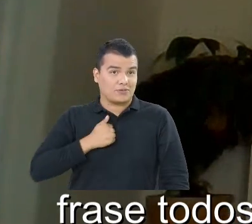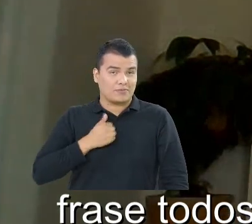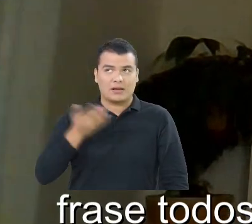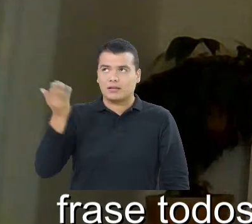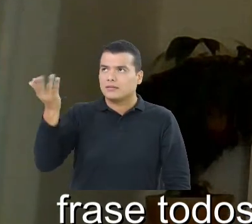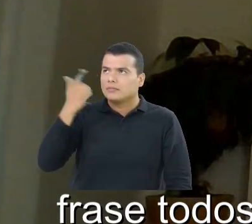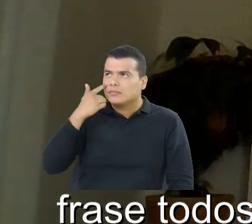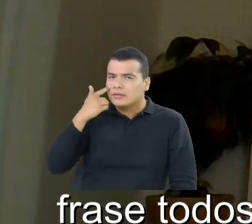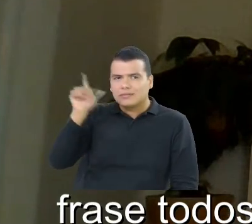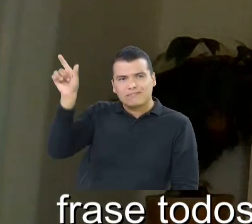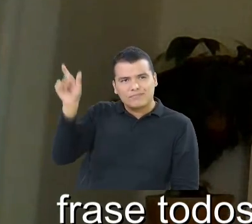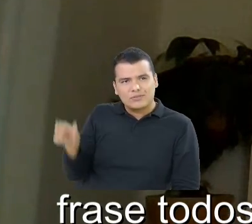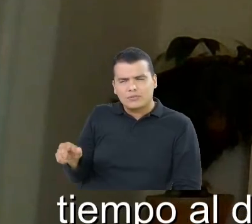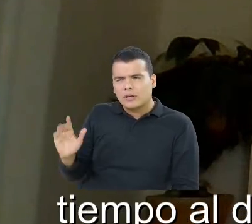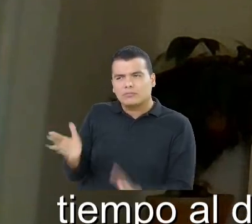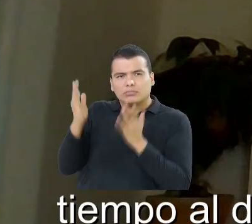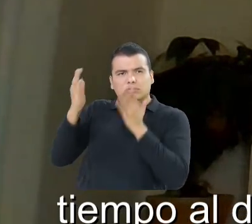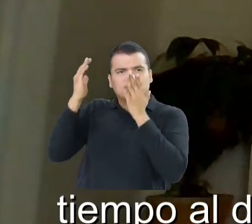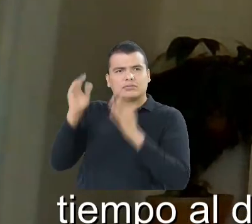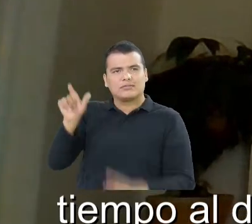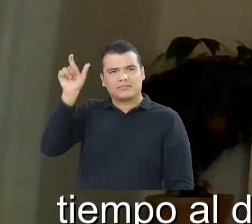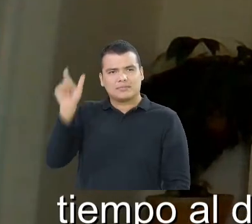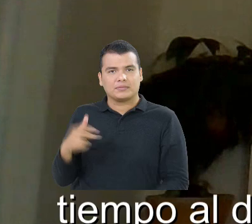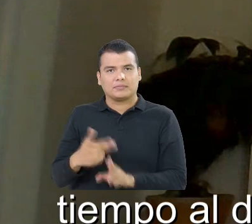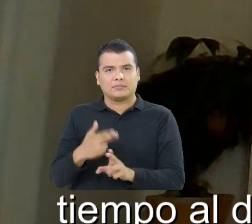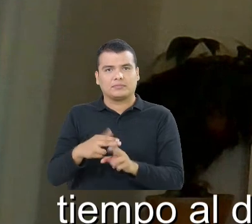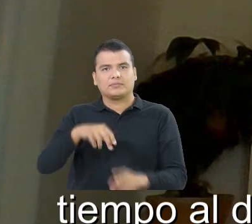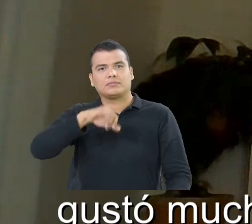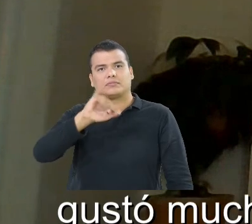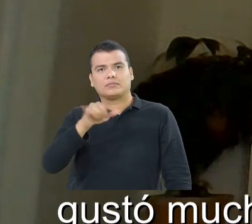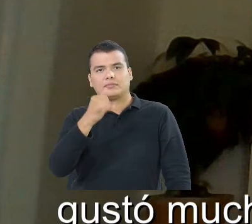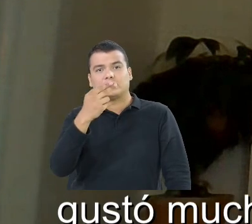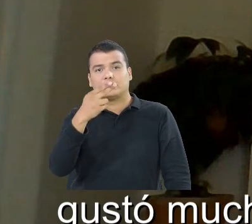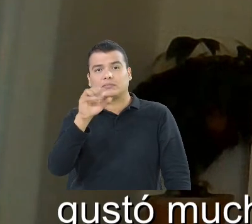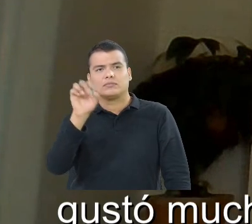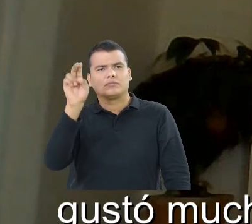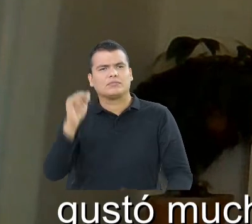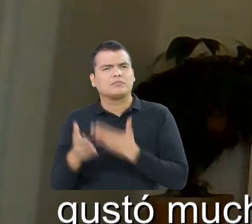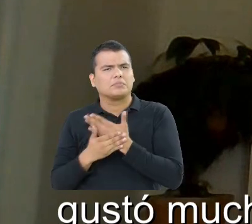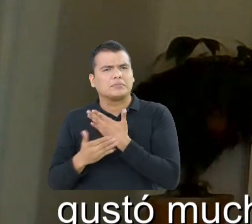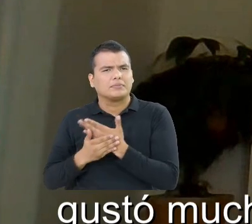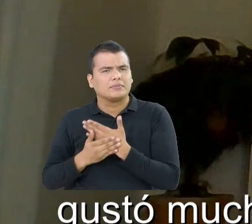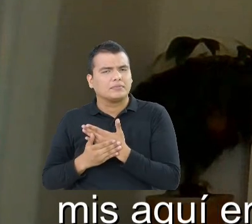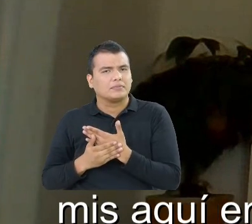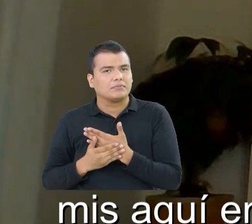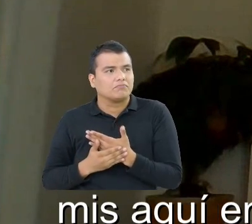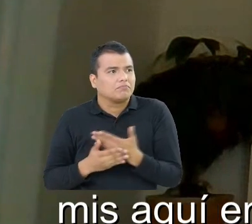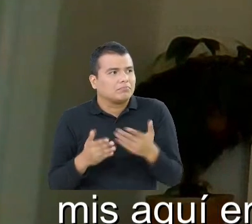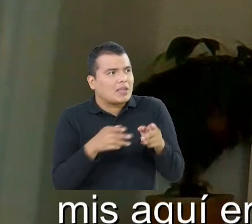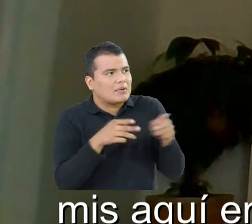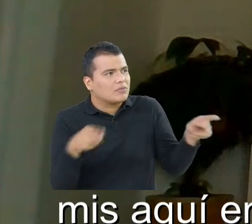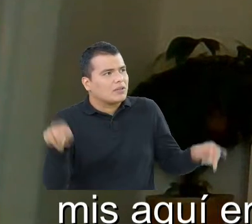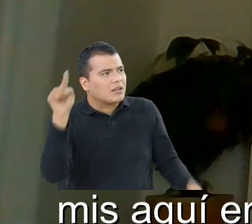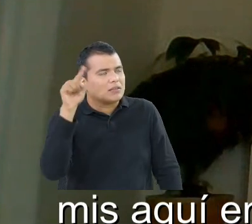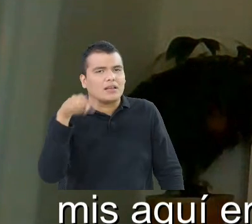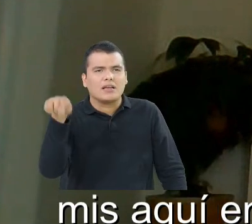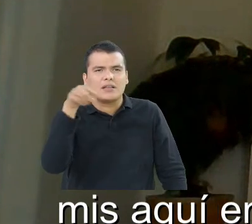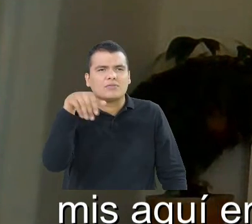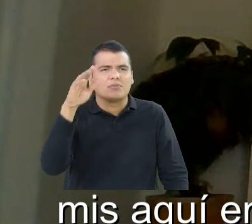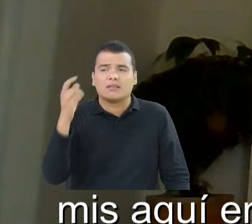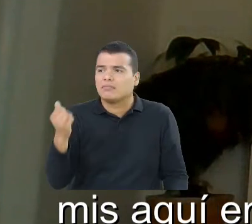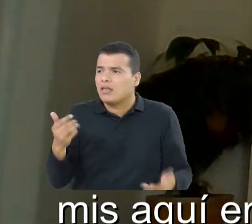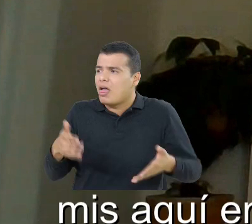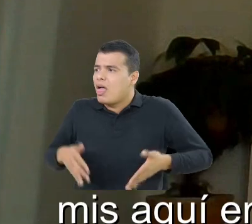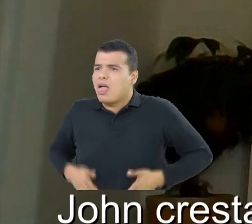escuché de uno de mis coaches aquí en Estados Unidos que se llama John Crestani. Y es que mucha gente se queja de que no tiene